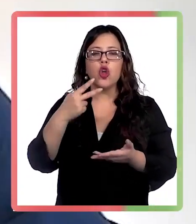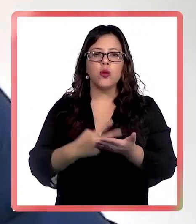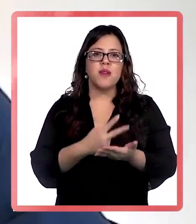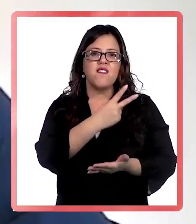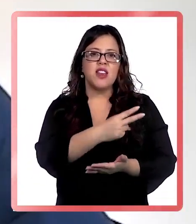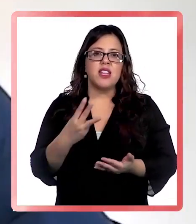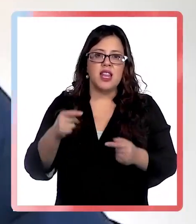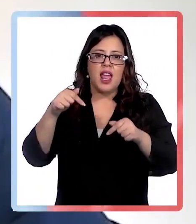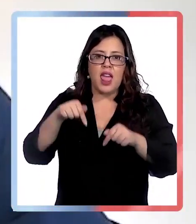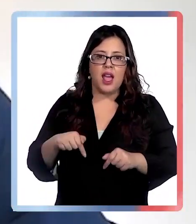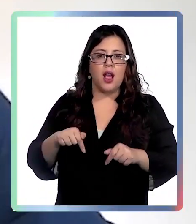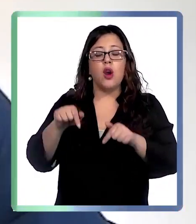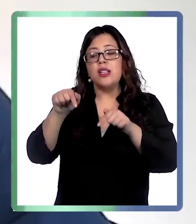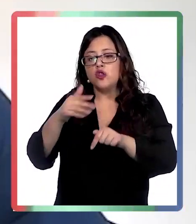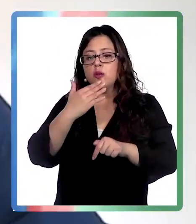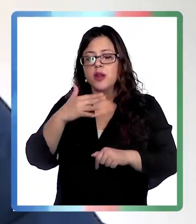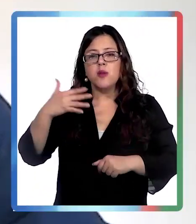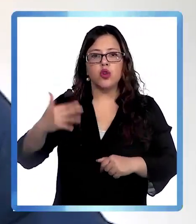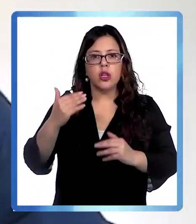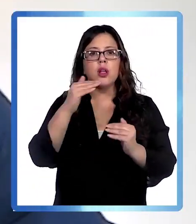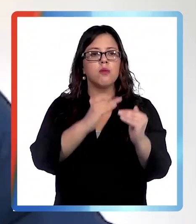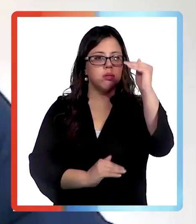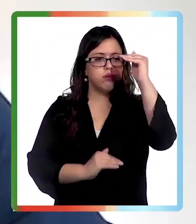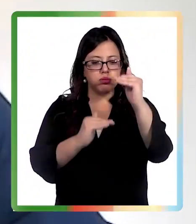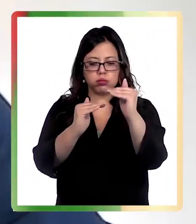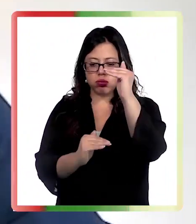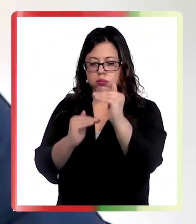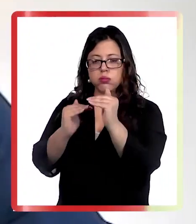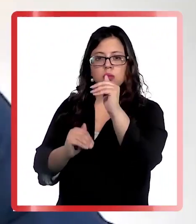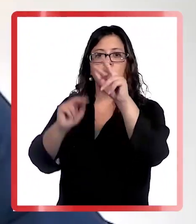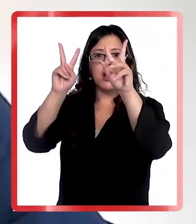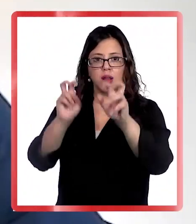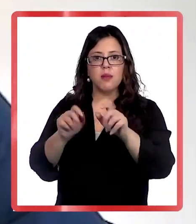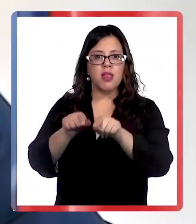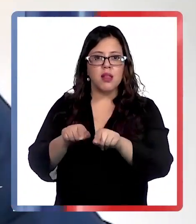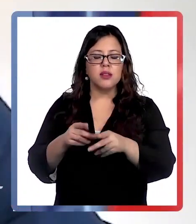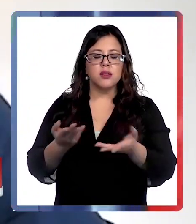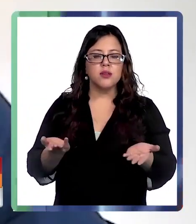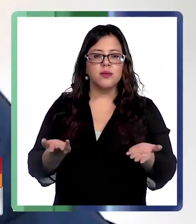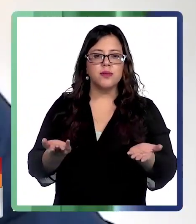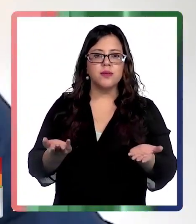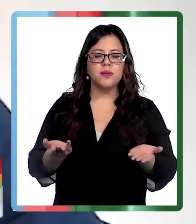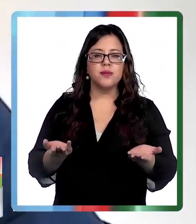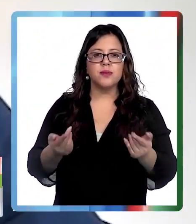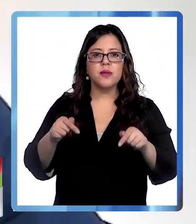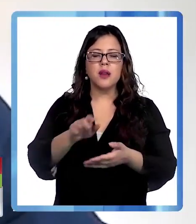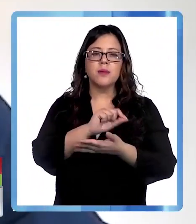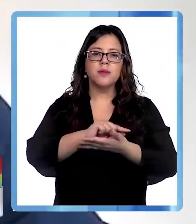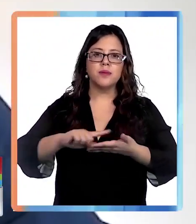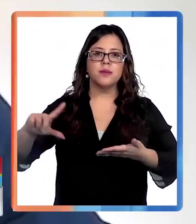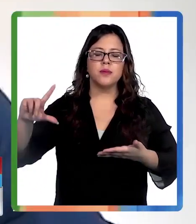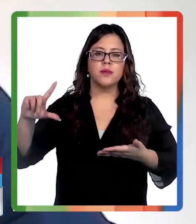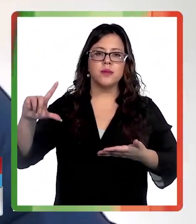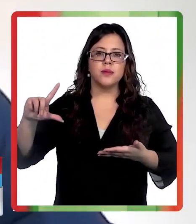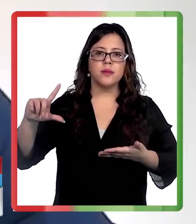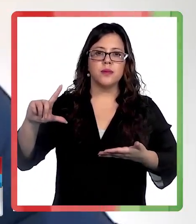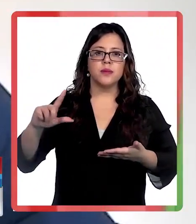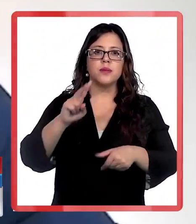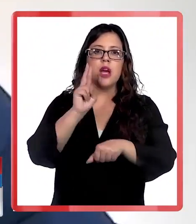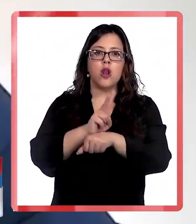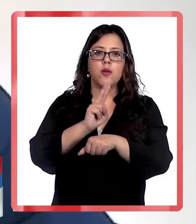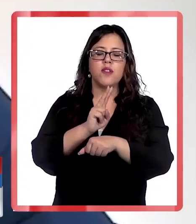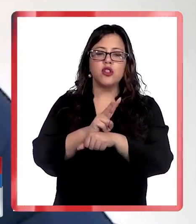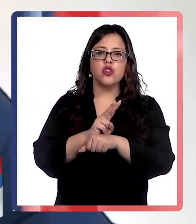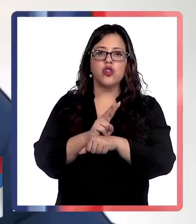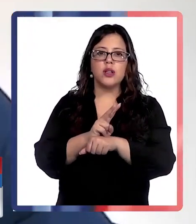que ver con la indiferencia, en la cual ha aumentado, finalmente los profesores son indiferentes respecto al